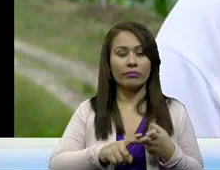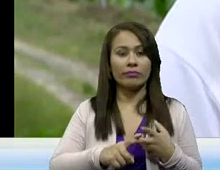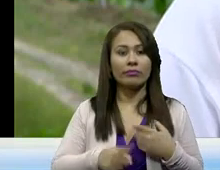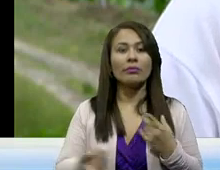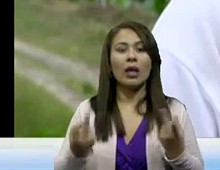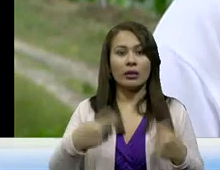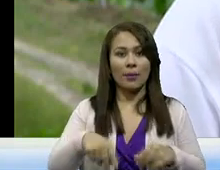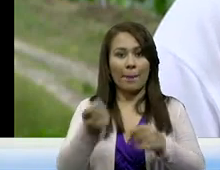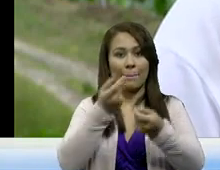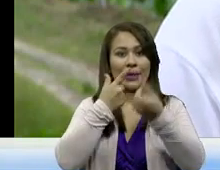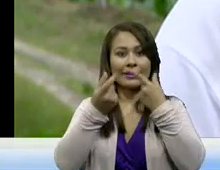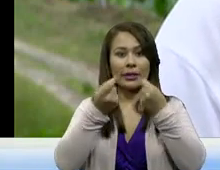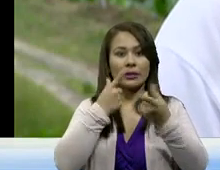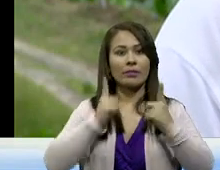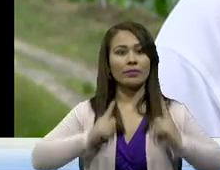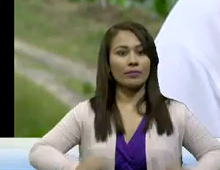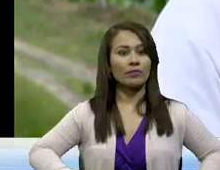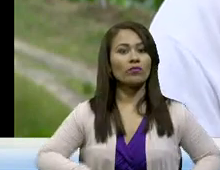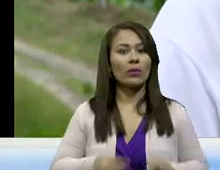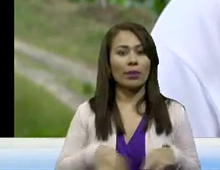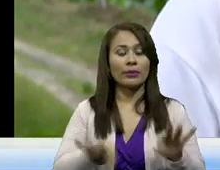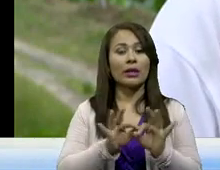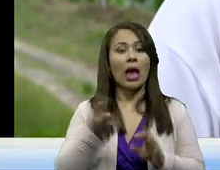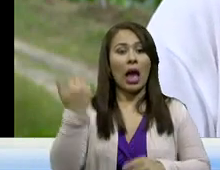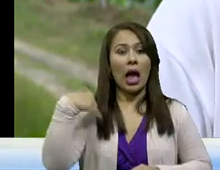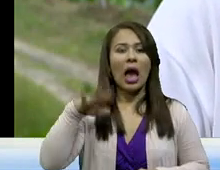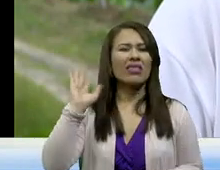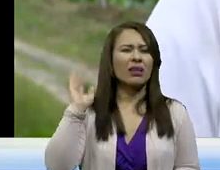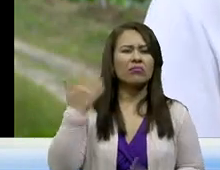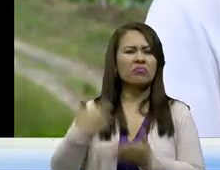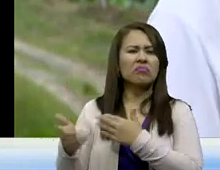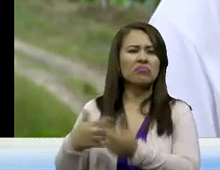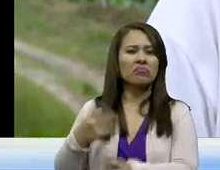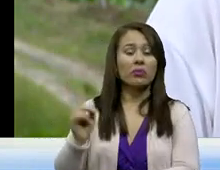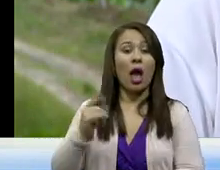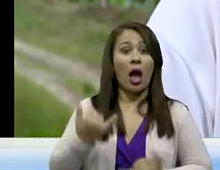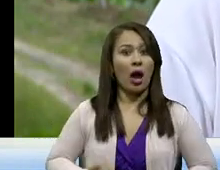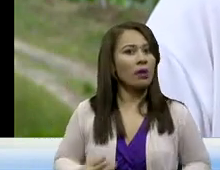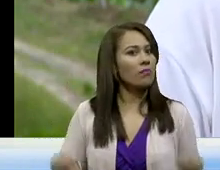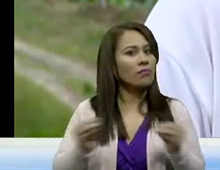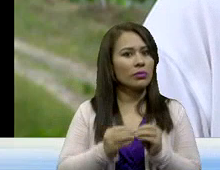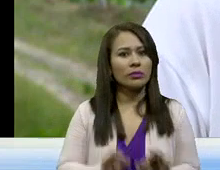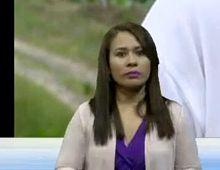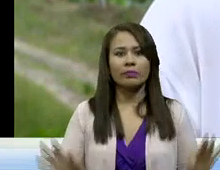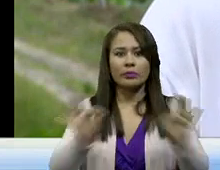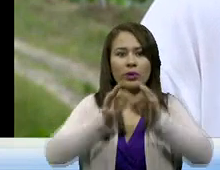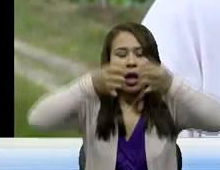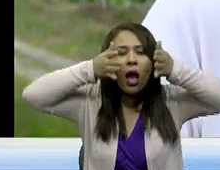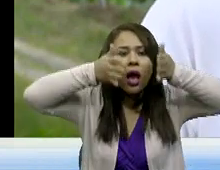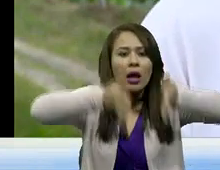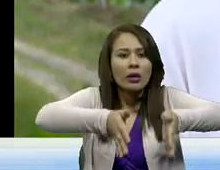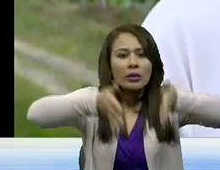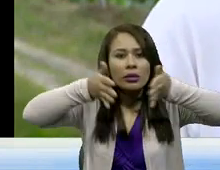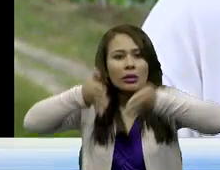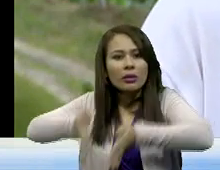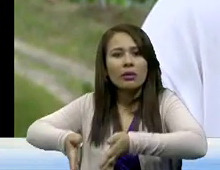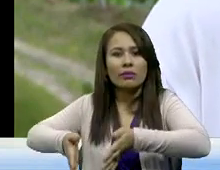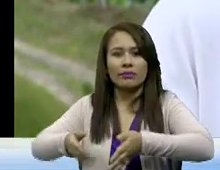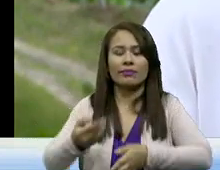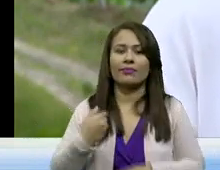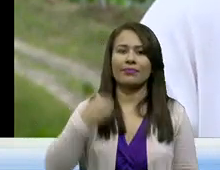de la medicina también, no era primordial. Hoy en día es bastante primordial, bastante, solamente